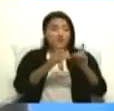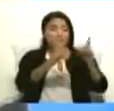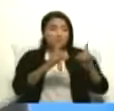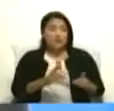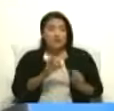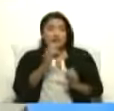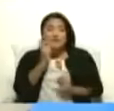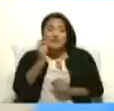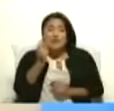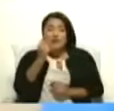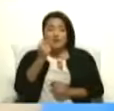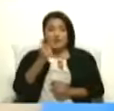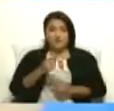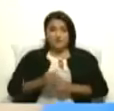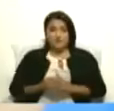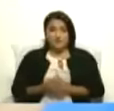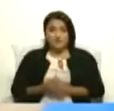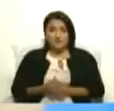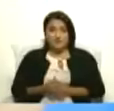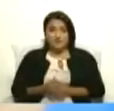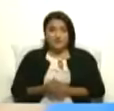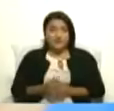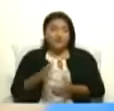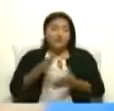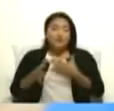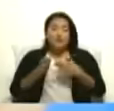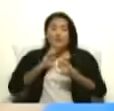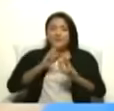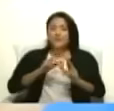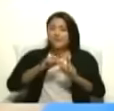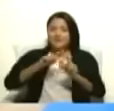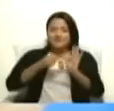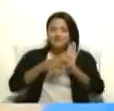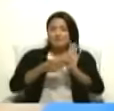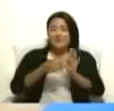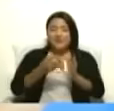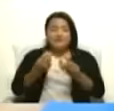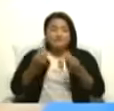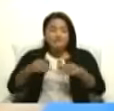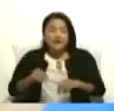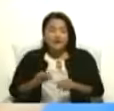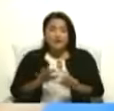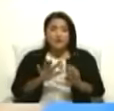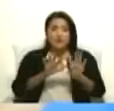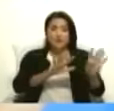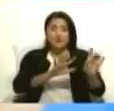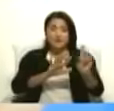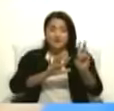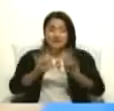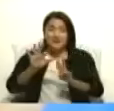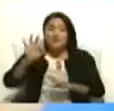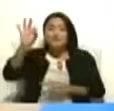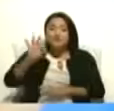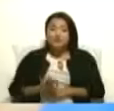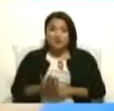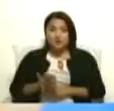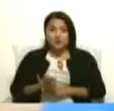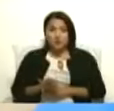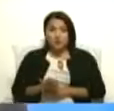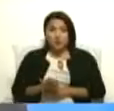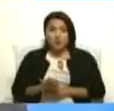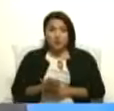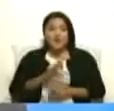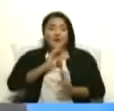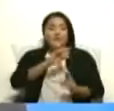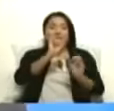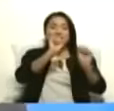nada donde haya habido un resultado de más del 97 por de la opción del